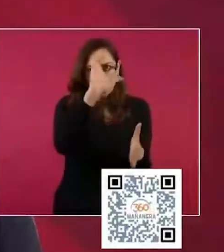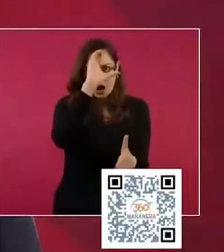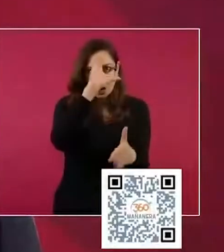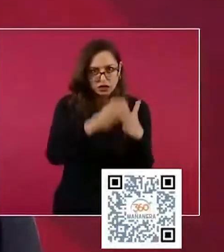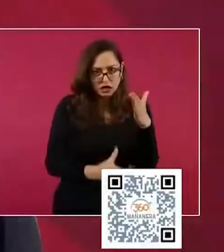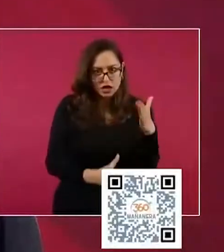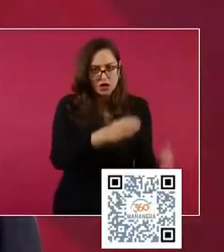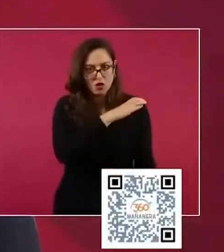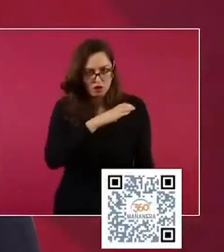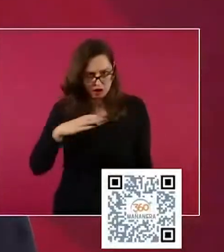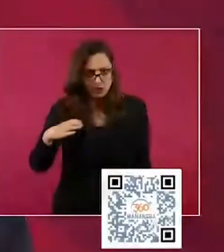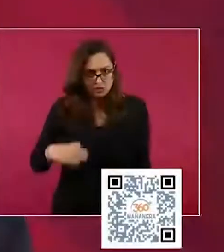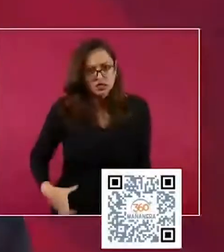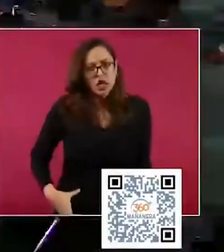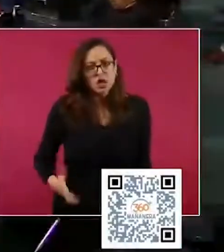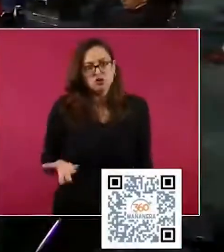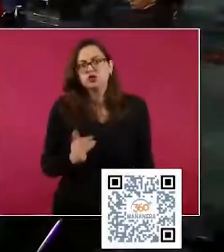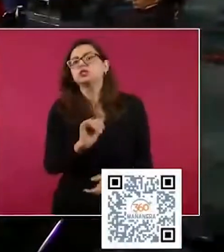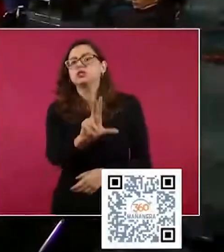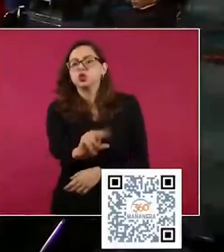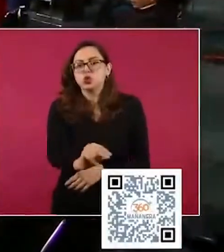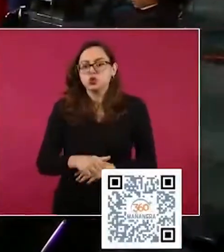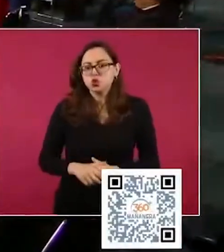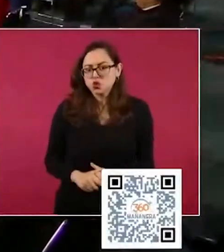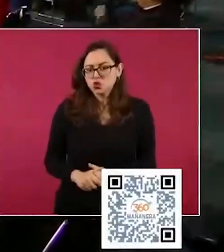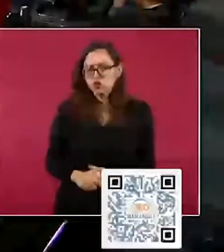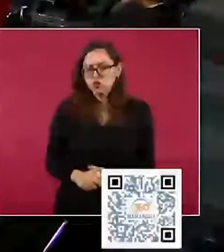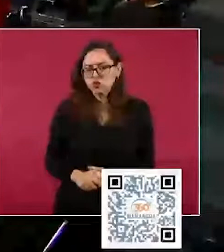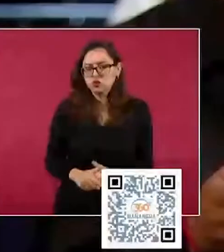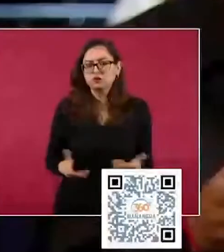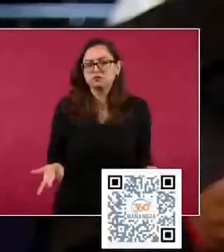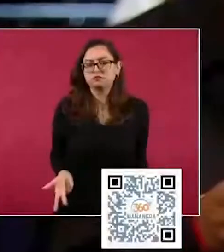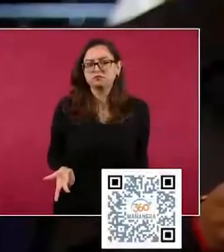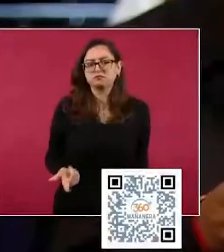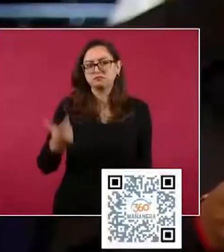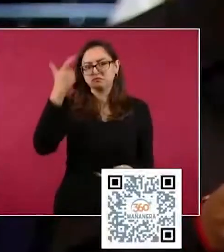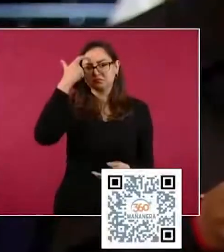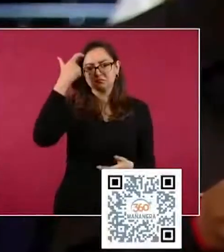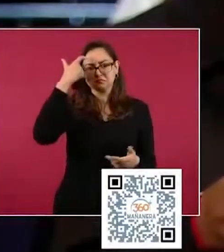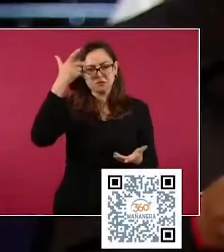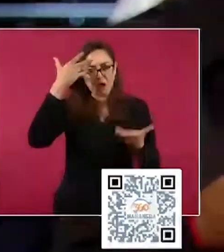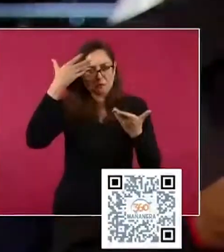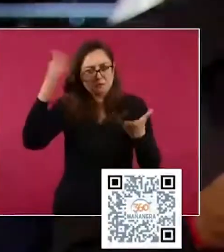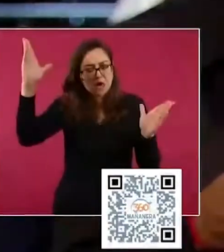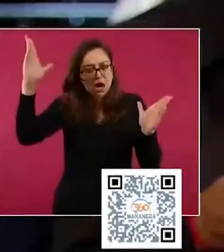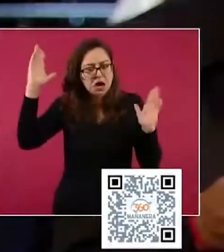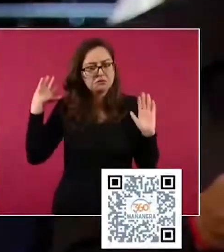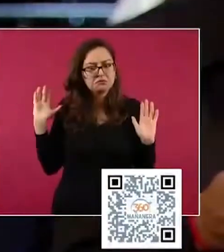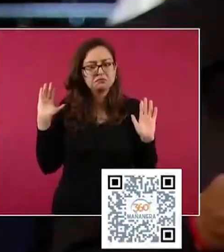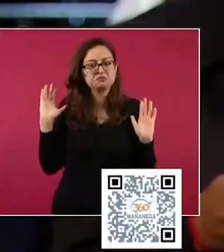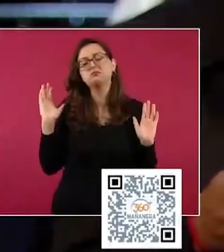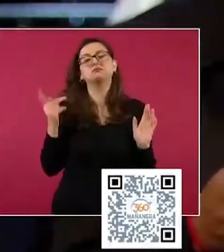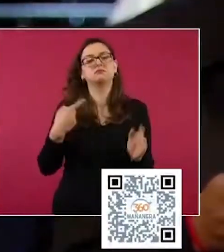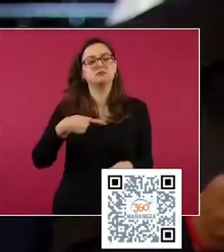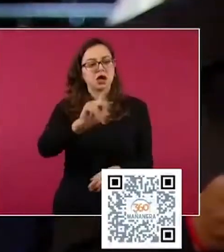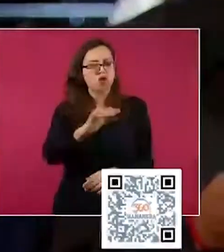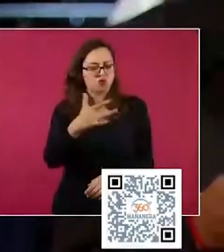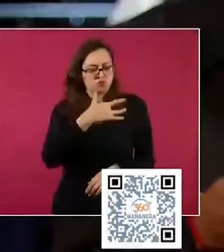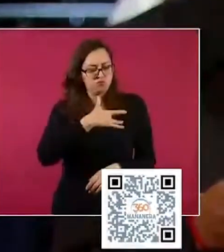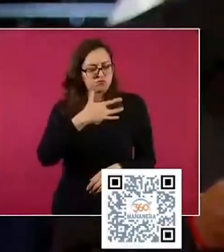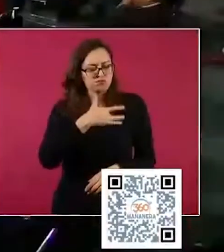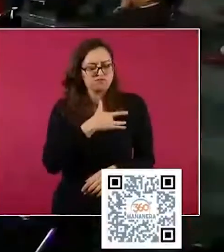católicos o evangélicos la mayoría o libres pensadores pero